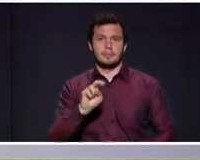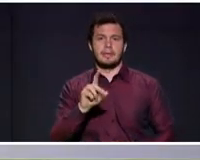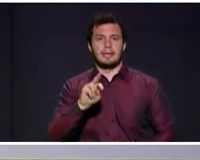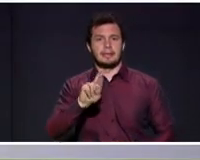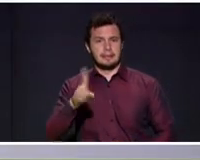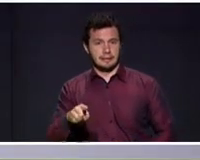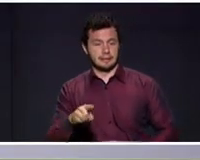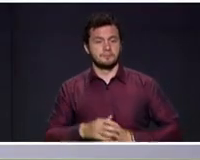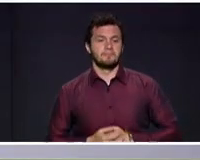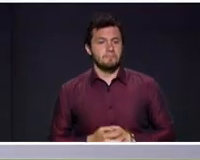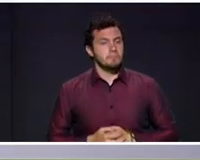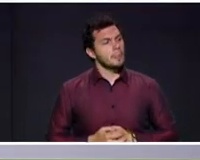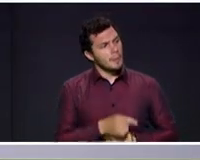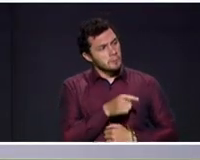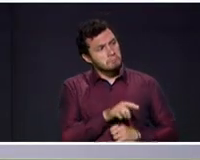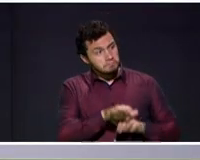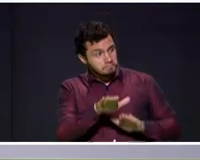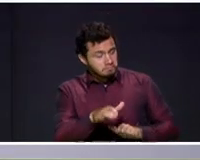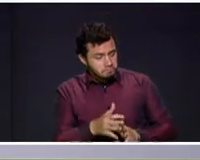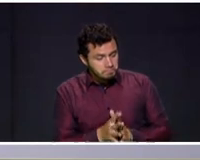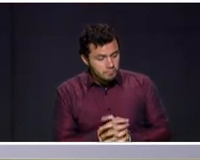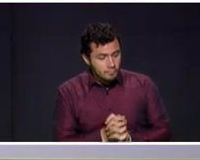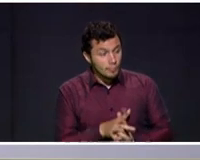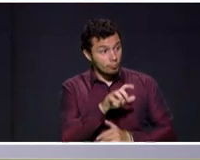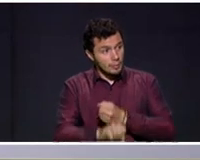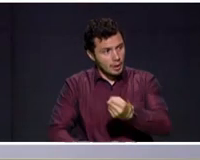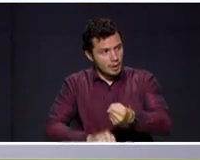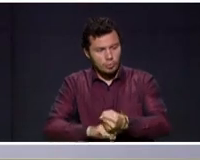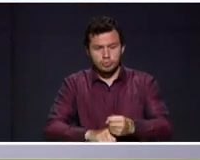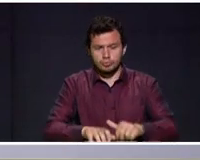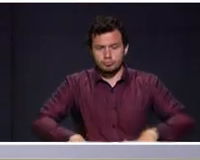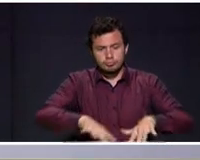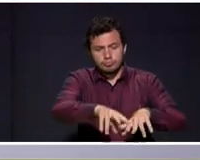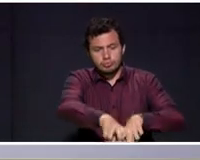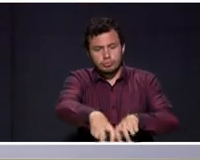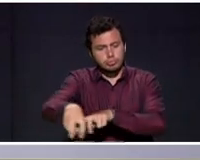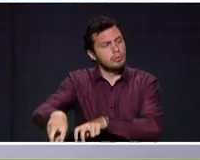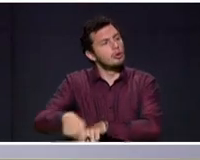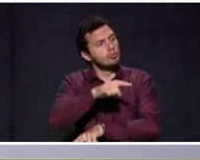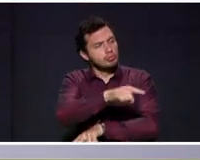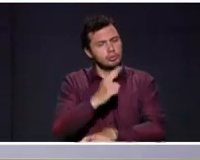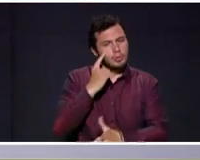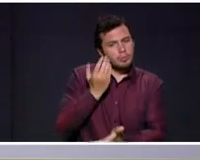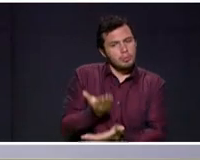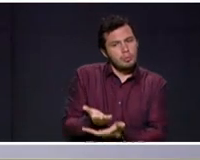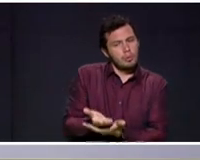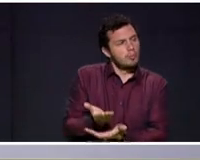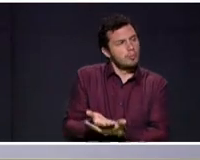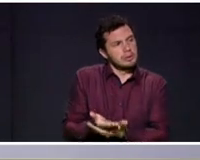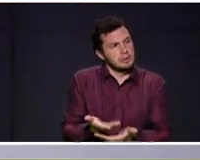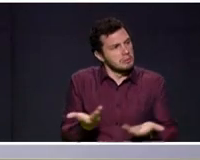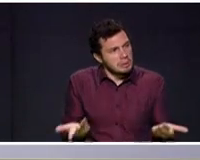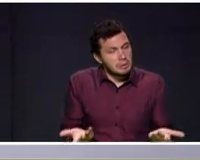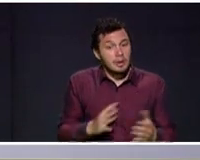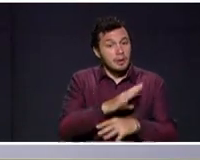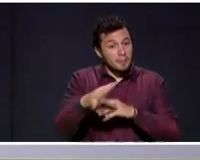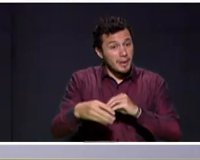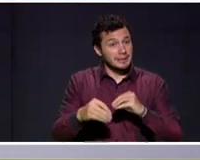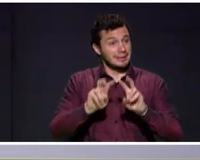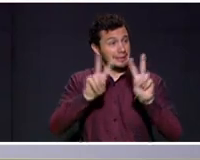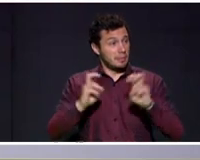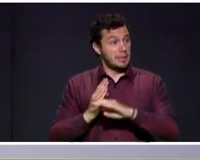agrario del apoyo al sector agrario cuál va a ser digamos su propuesta y cómo va a articular además todos esos temas de